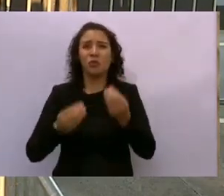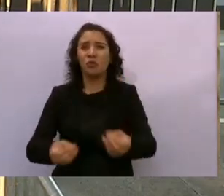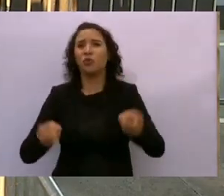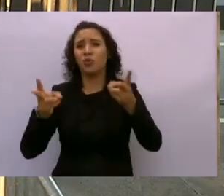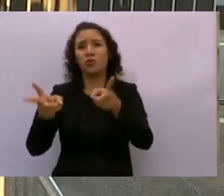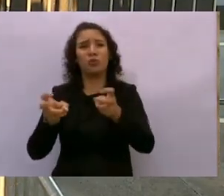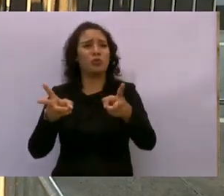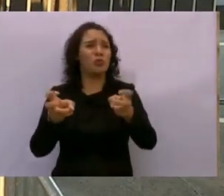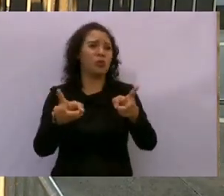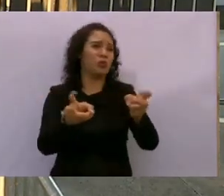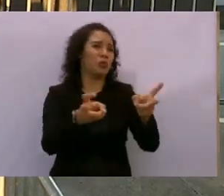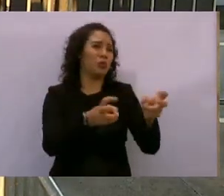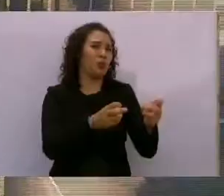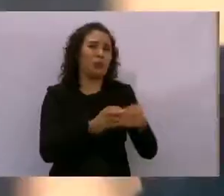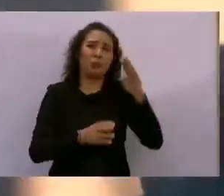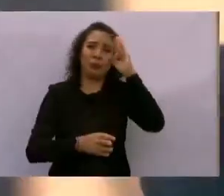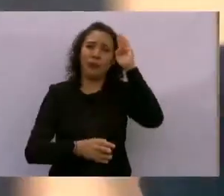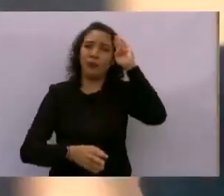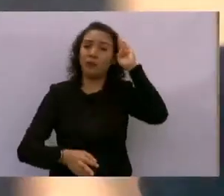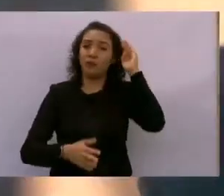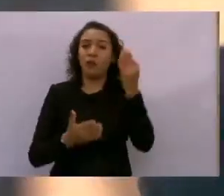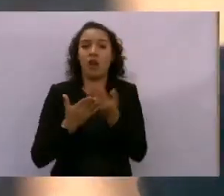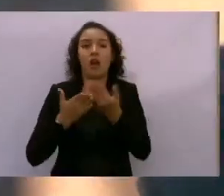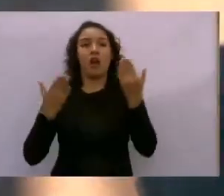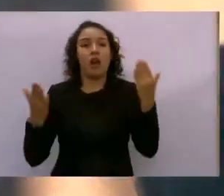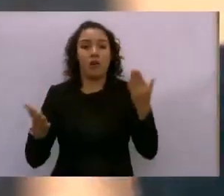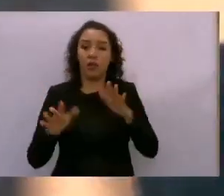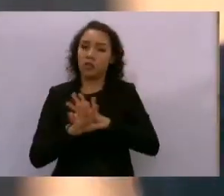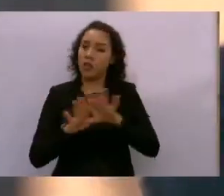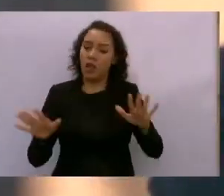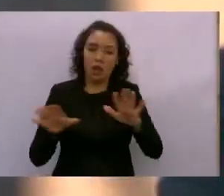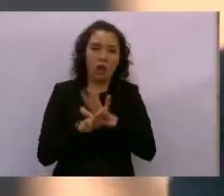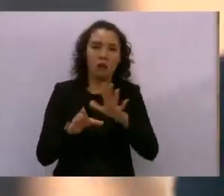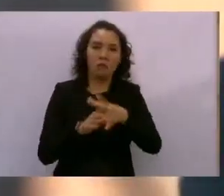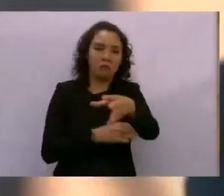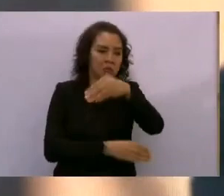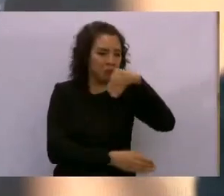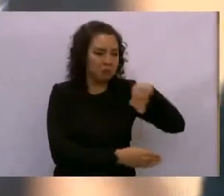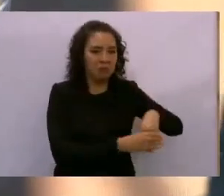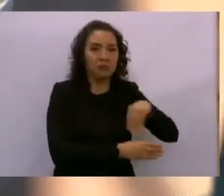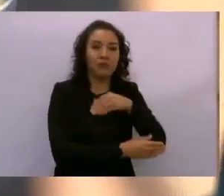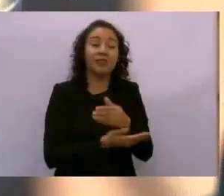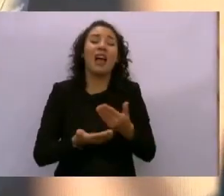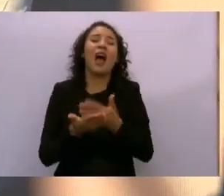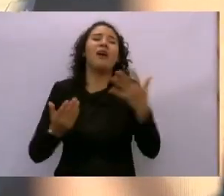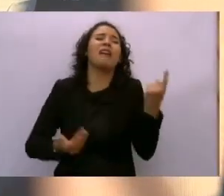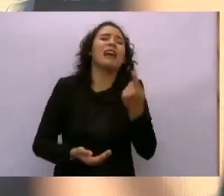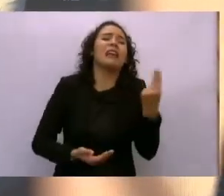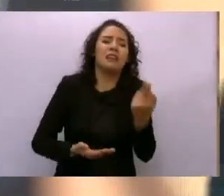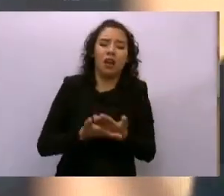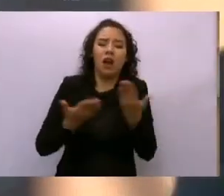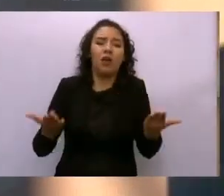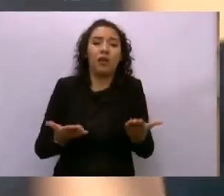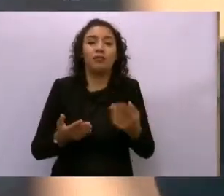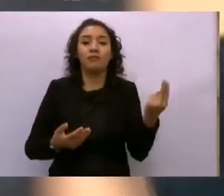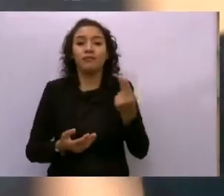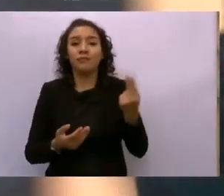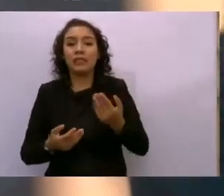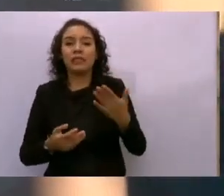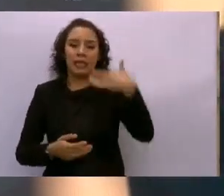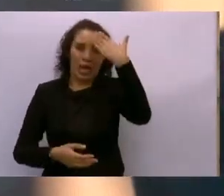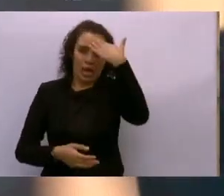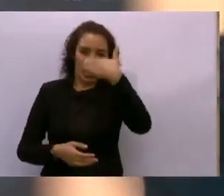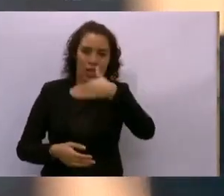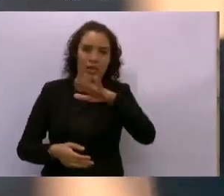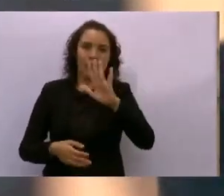robadera. Entonces tenemos presupuesto para la salud. Ahora, ¿qué es lo que necesitamos? O sea, ya sabemos